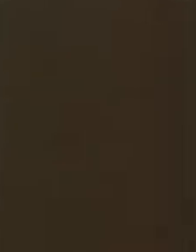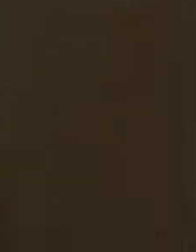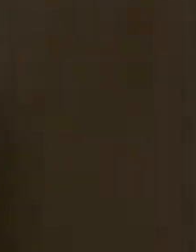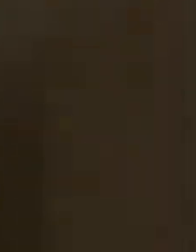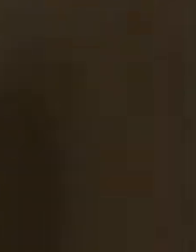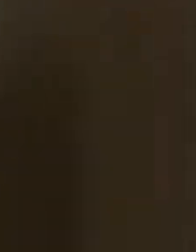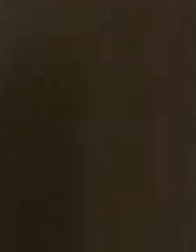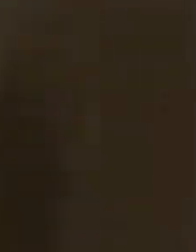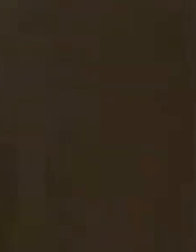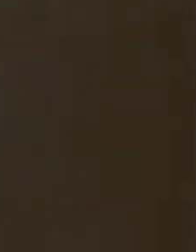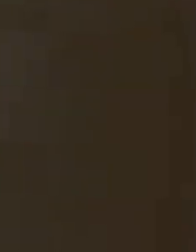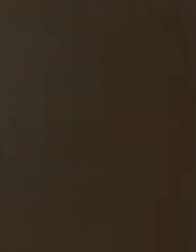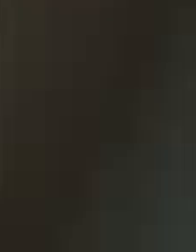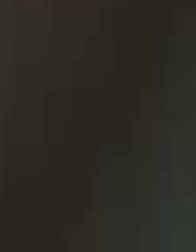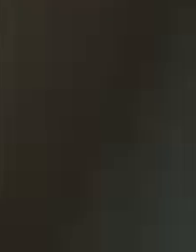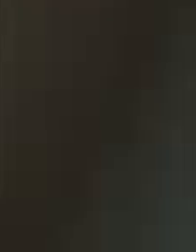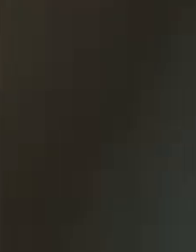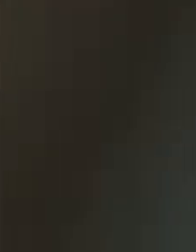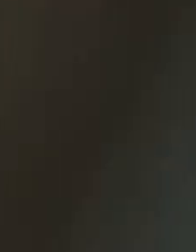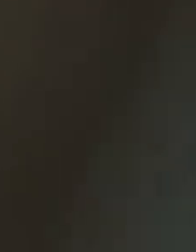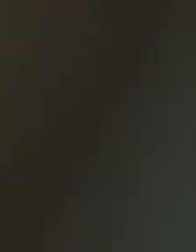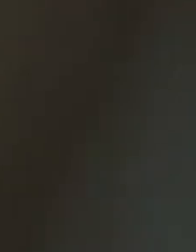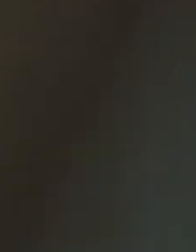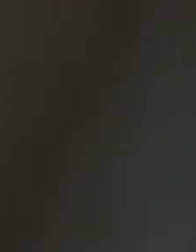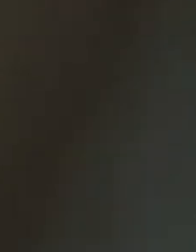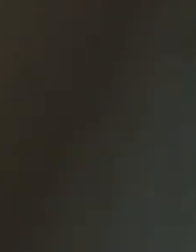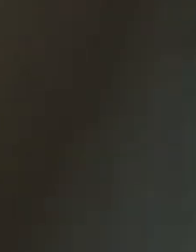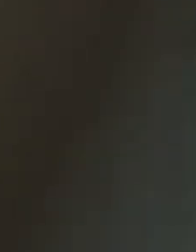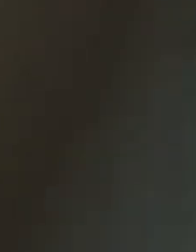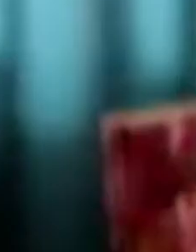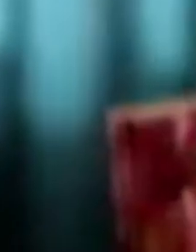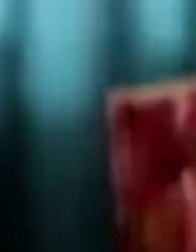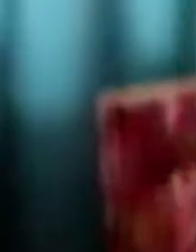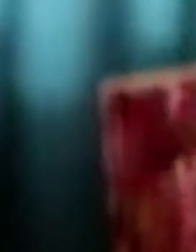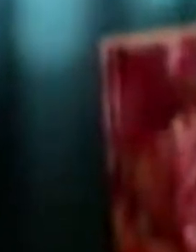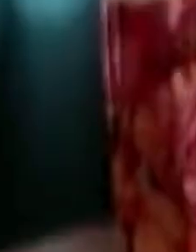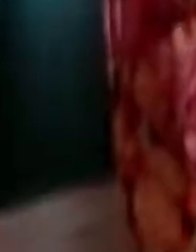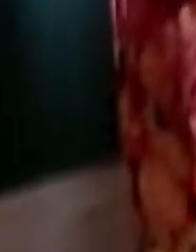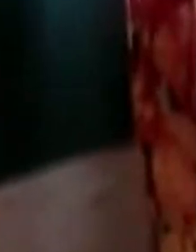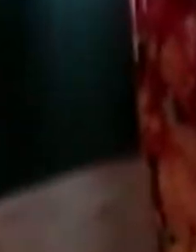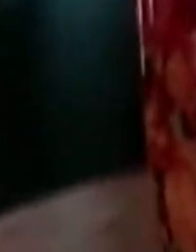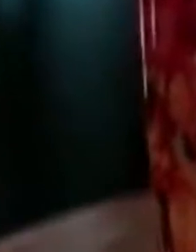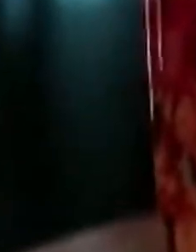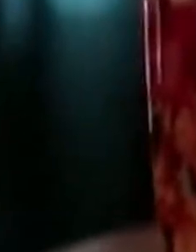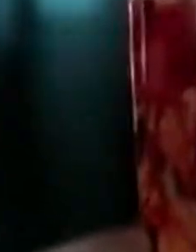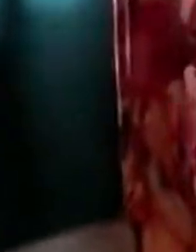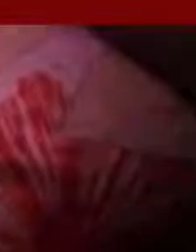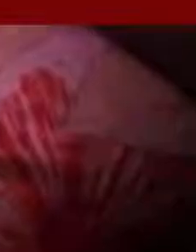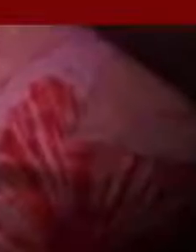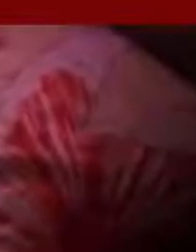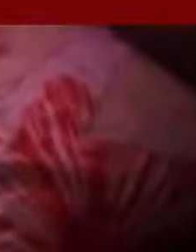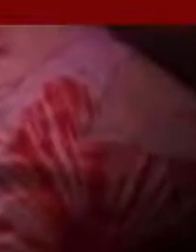empleada doméstica de una familia que la ha humillado y golpeado durante todo este tiempo. Este martes 18